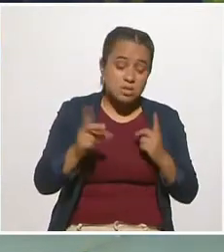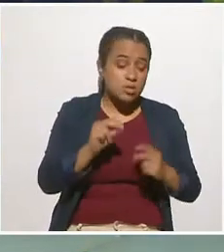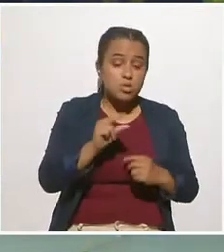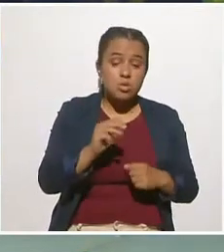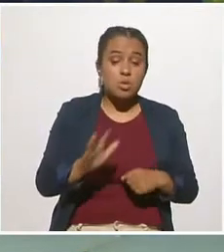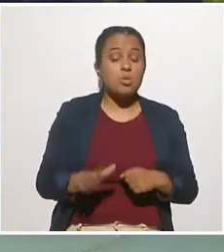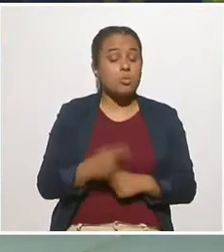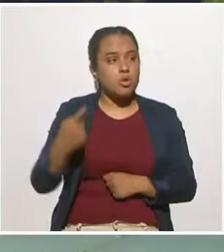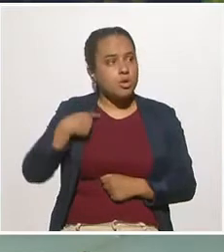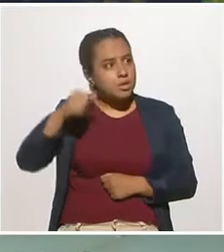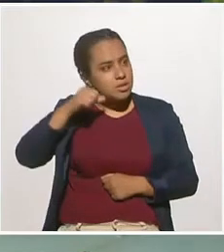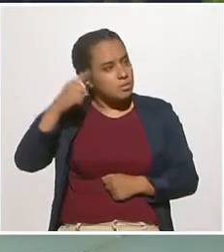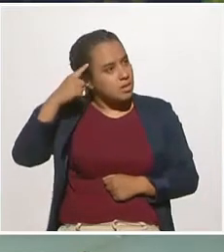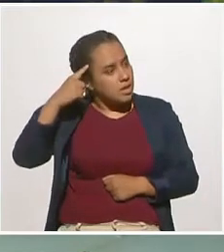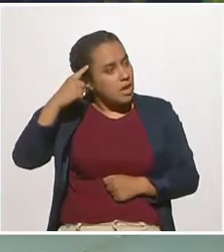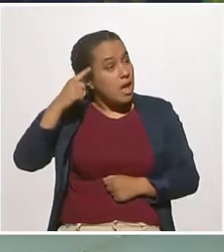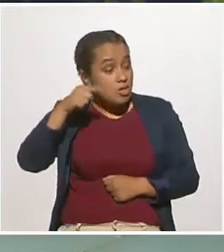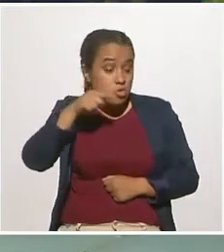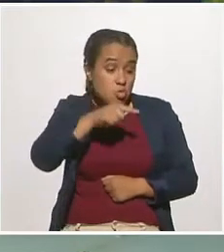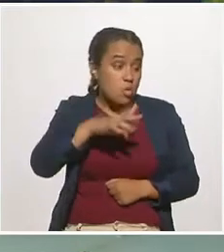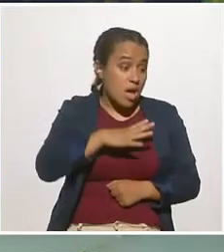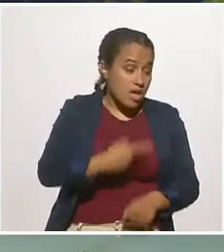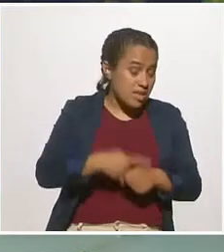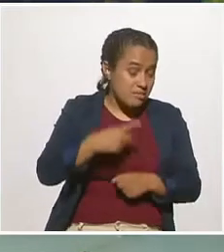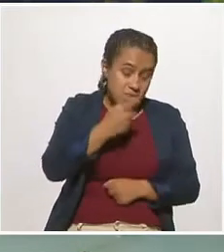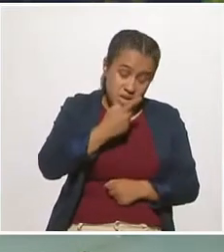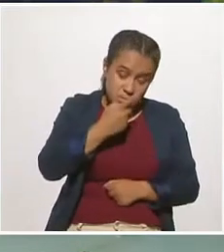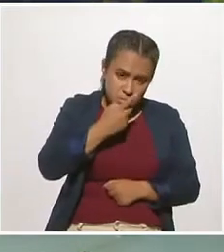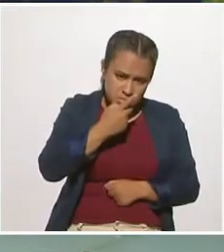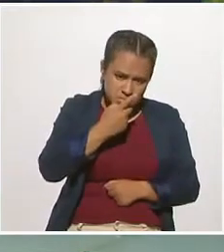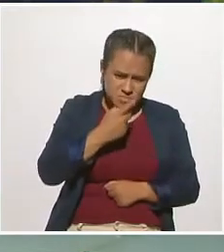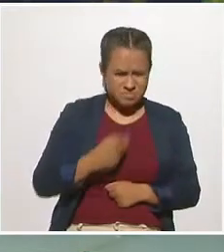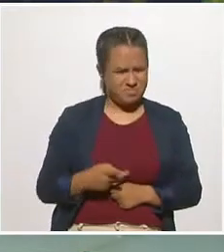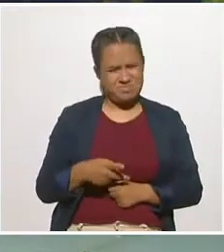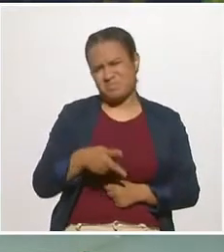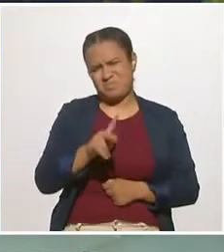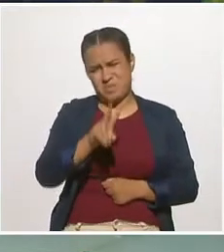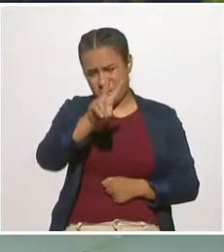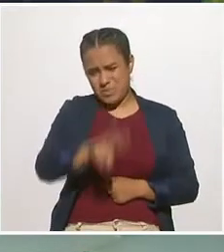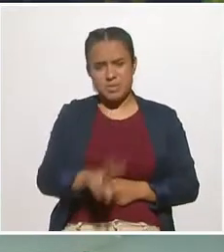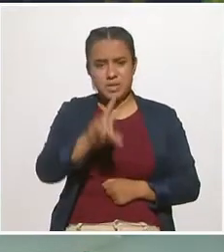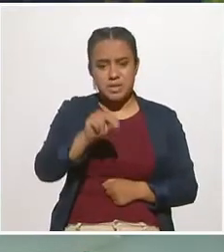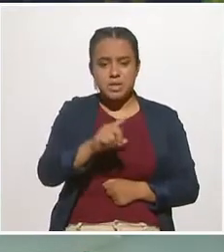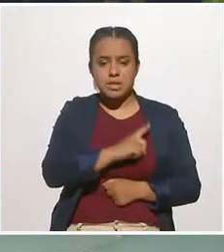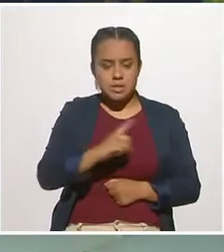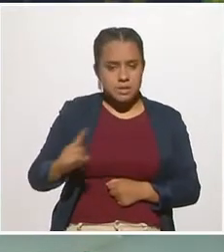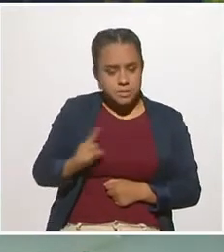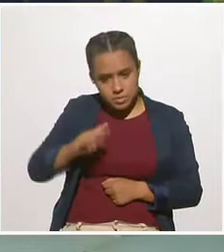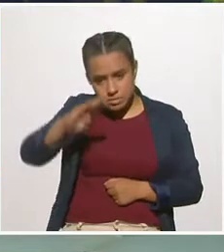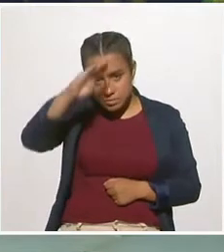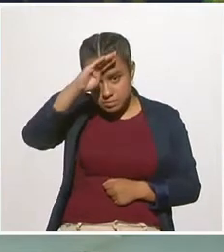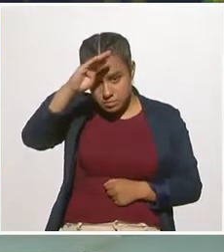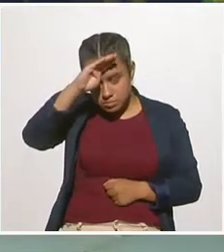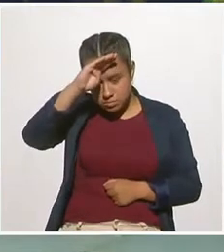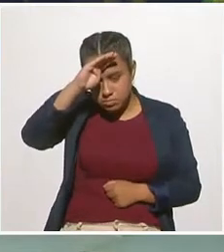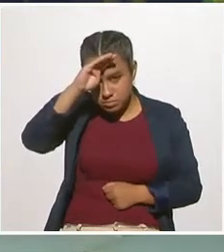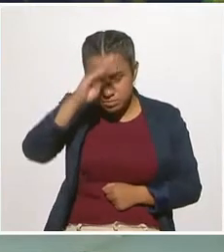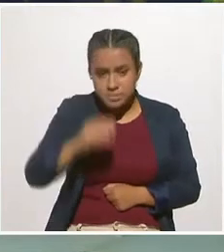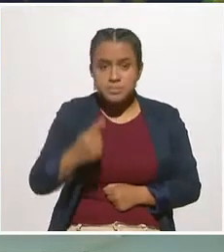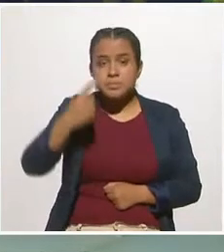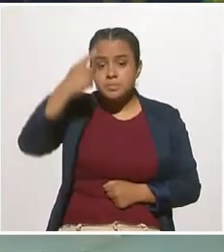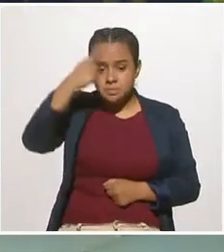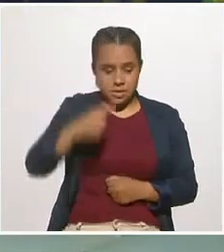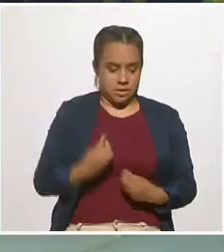diablillo diciéndome tienes diabetes. En realidad es un momento que tenemos que tomar como para empezar a vivir la vida de otra